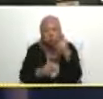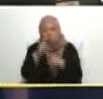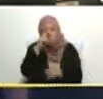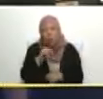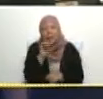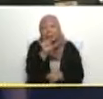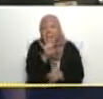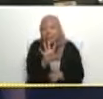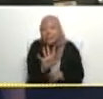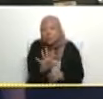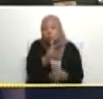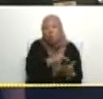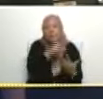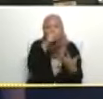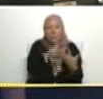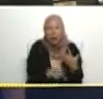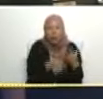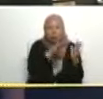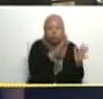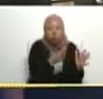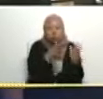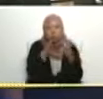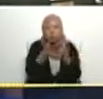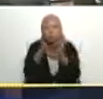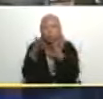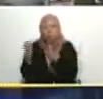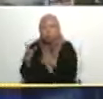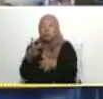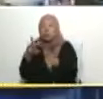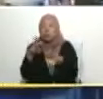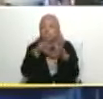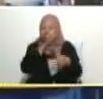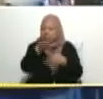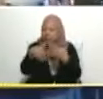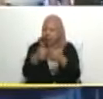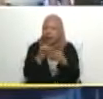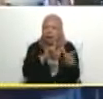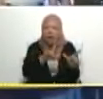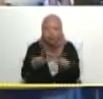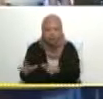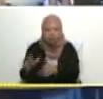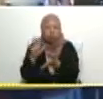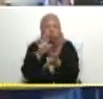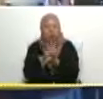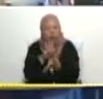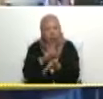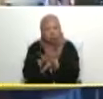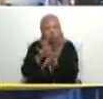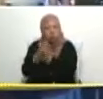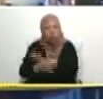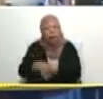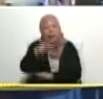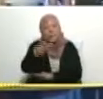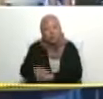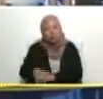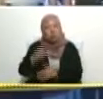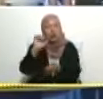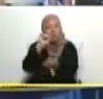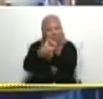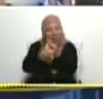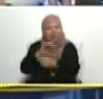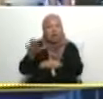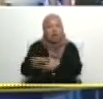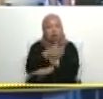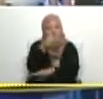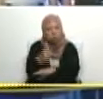5 conspiraciones, las cuales han sido debidamente neutralizadas, destacando que las mismas han